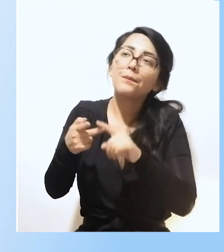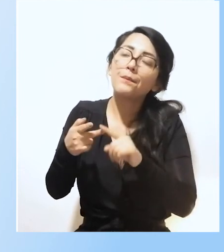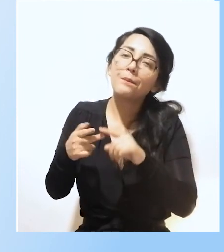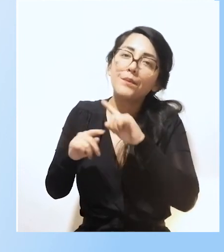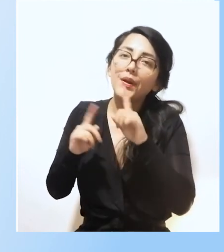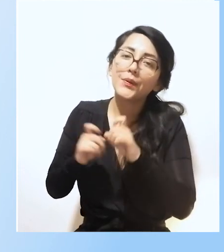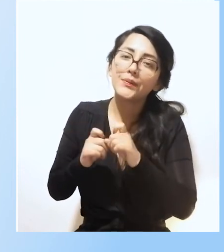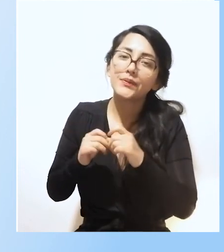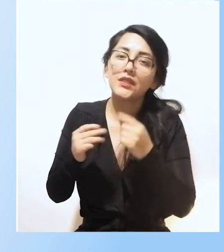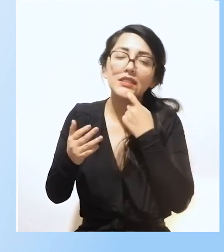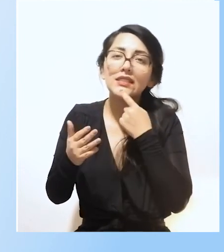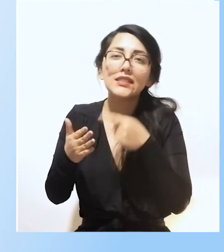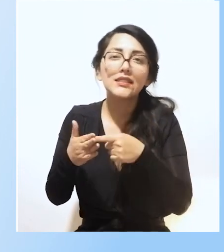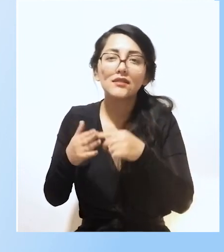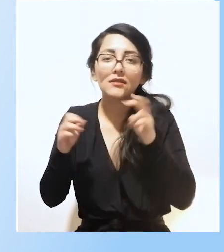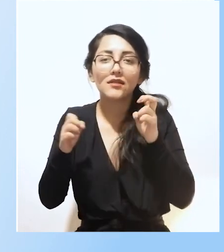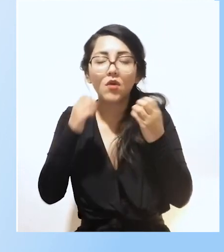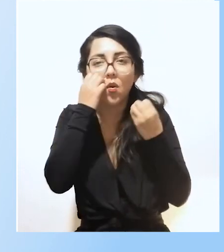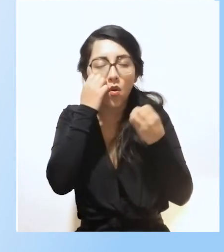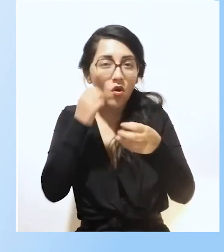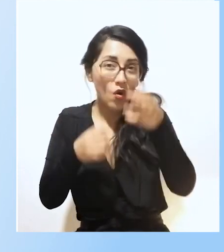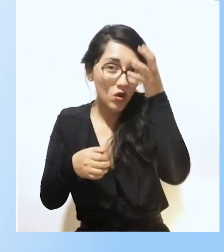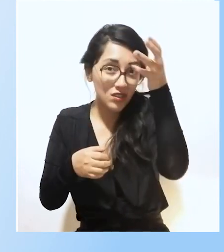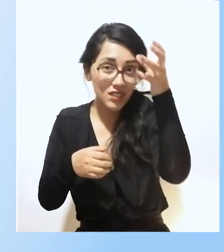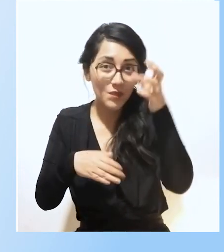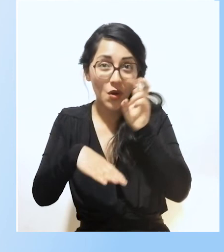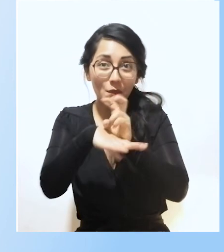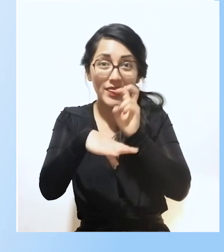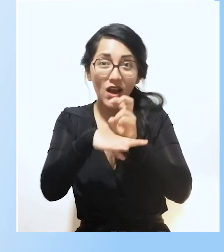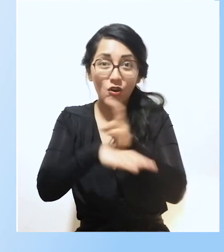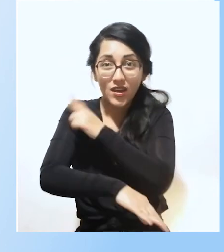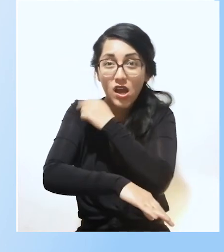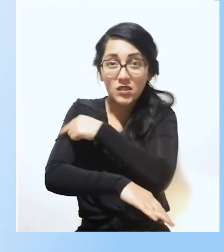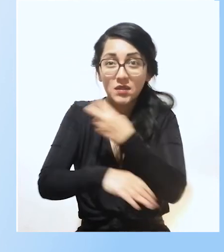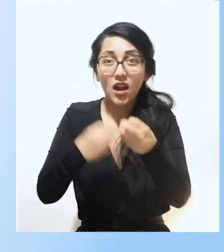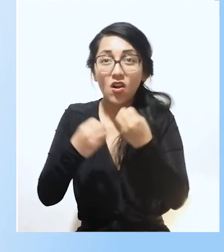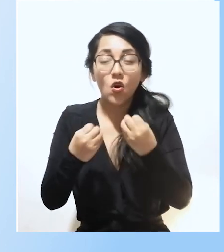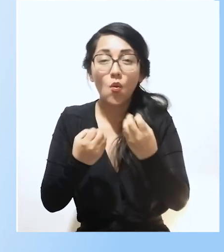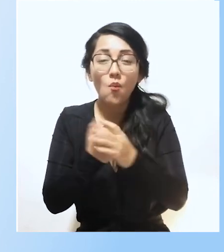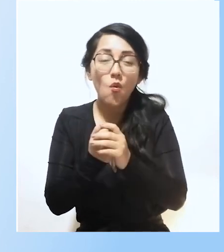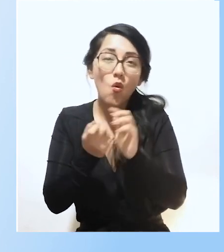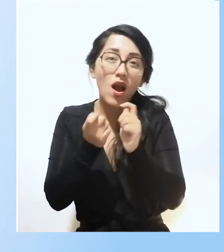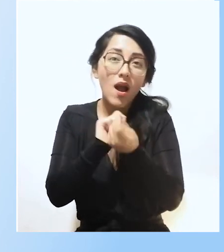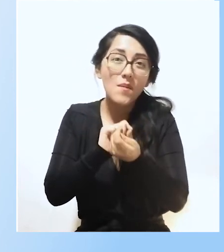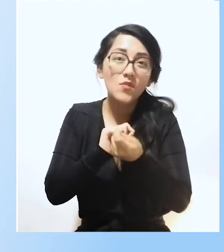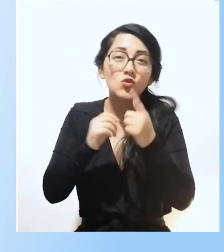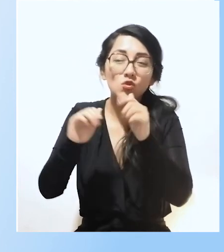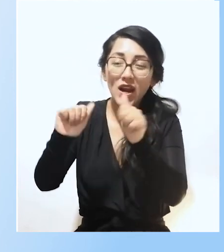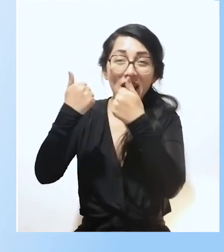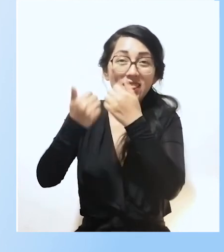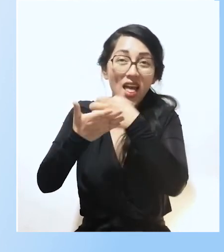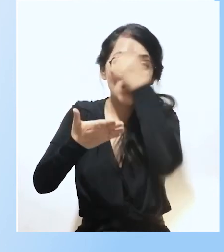llegar. Hay una sobre el concepto de pedagogía hospitalaria y los cambios que afronta desde la sociedad y los retos